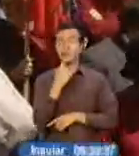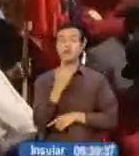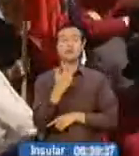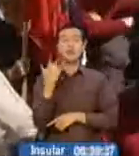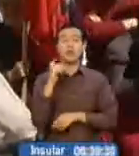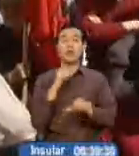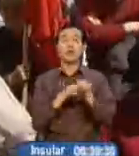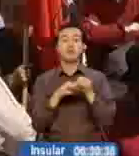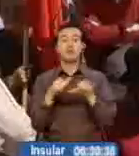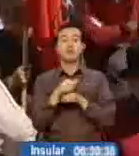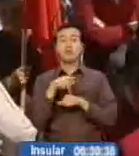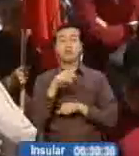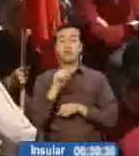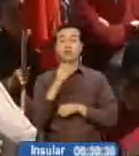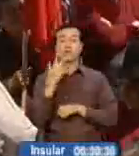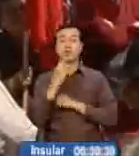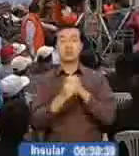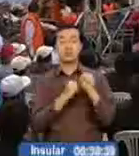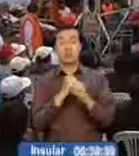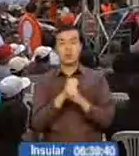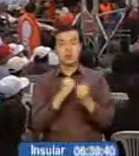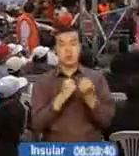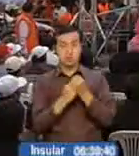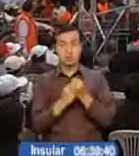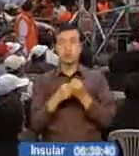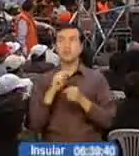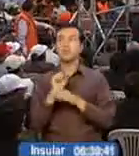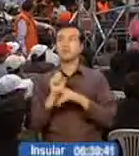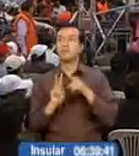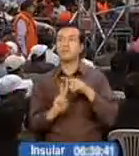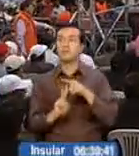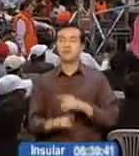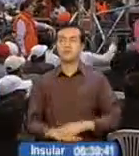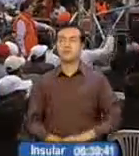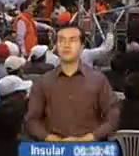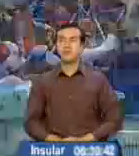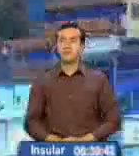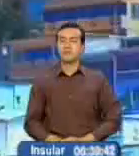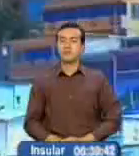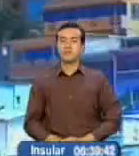como asesora de Moncayo por 13 años. Rodrigo Gálvez, Ecuador TV.